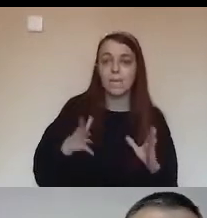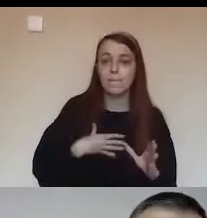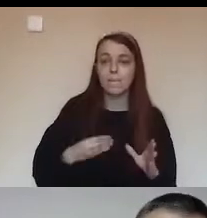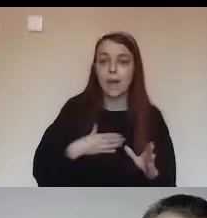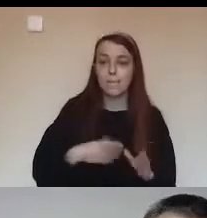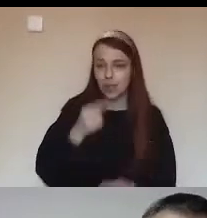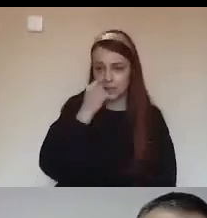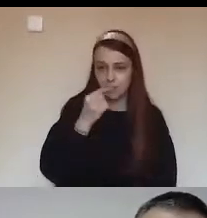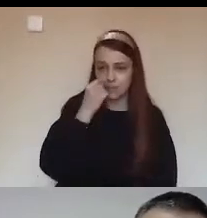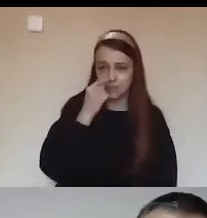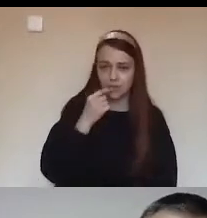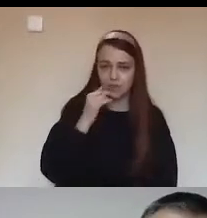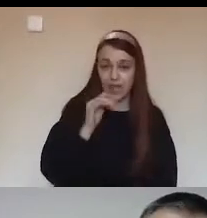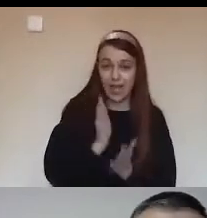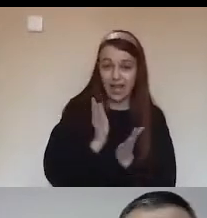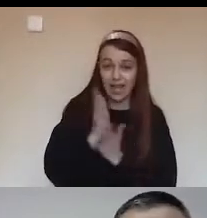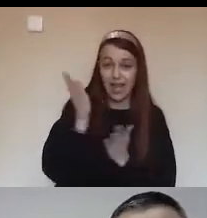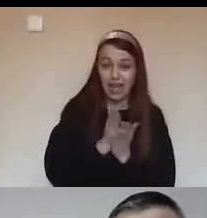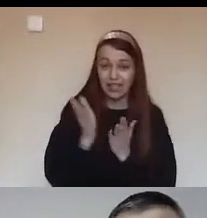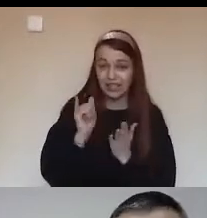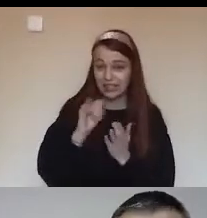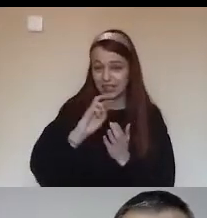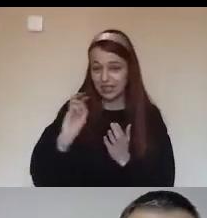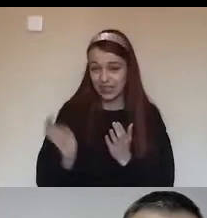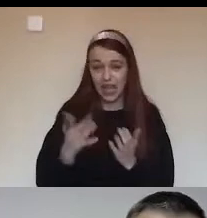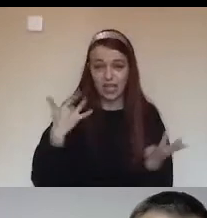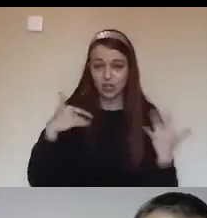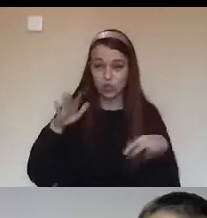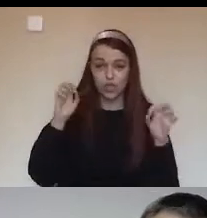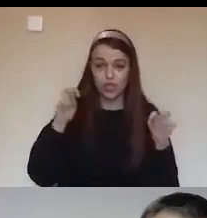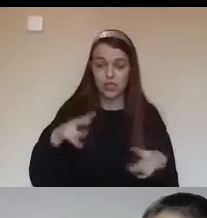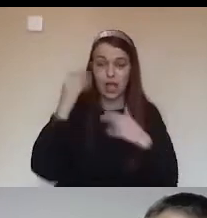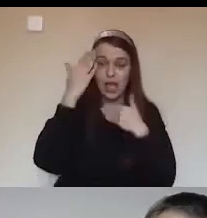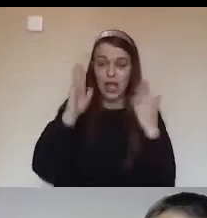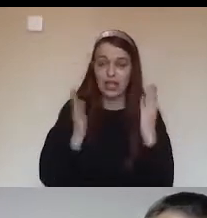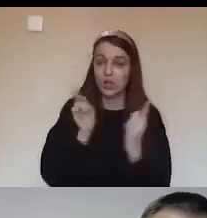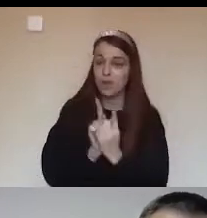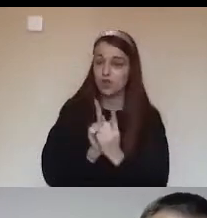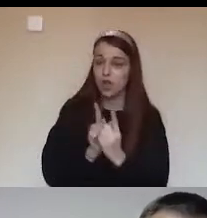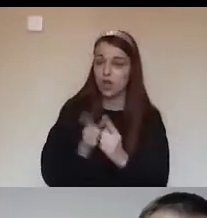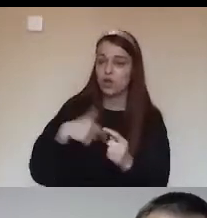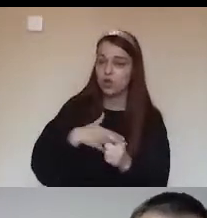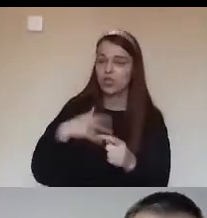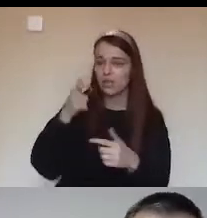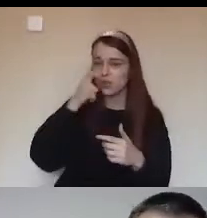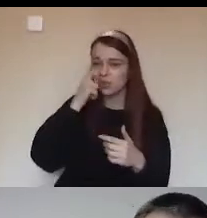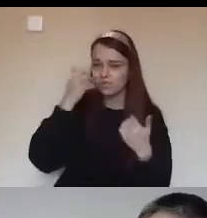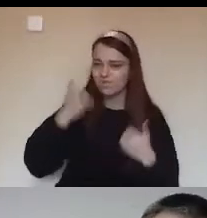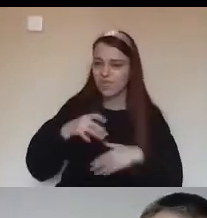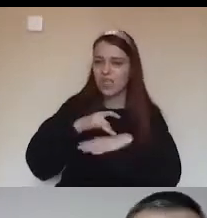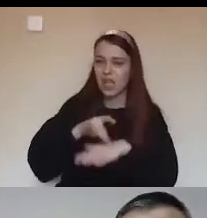muchísimas, excusas no hay. La apuesta por la atención personal, apostamos más por las guías de carne y hueso, personas de carne y